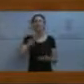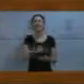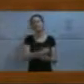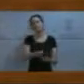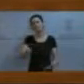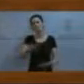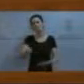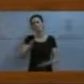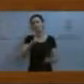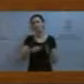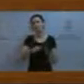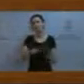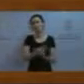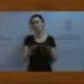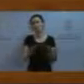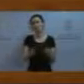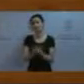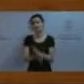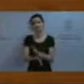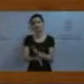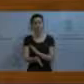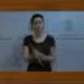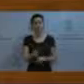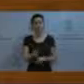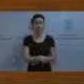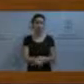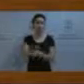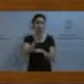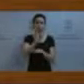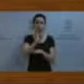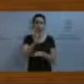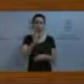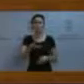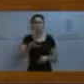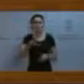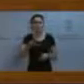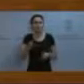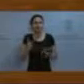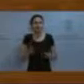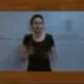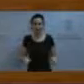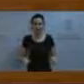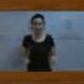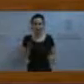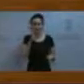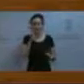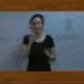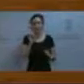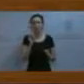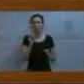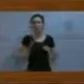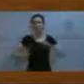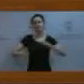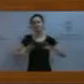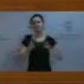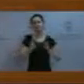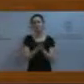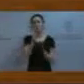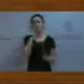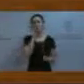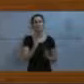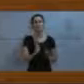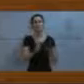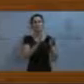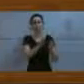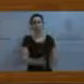era una tomadura de pelo. Todo esto se produce íntegramente bajo el mandato de una compañera suya de Gobierno que